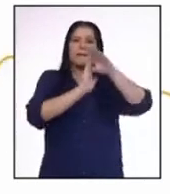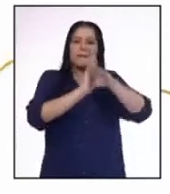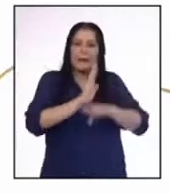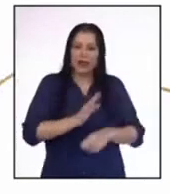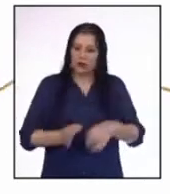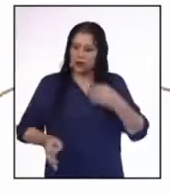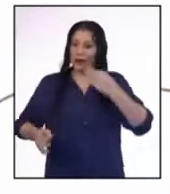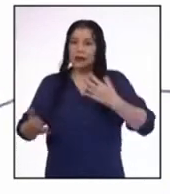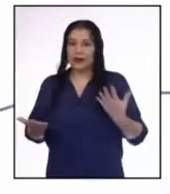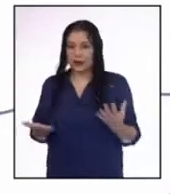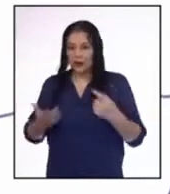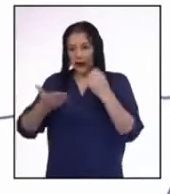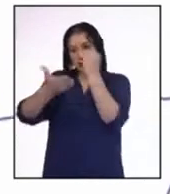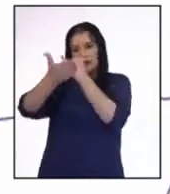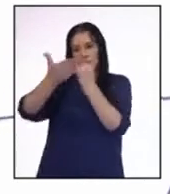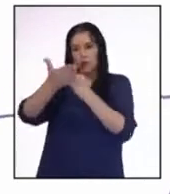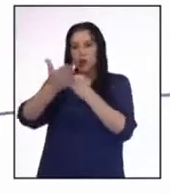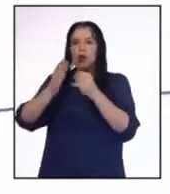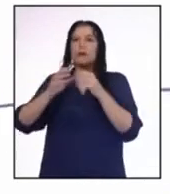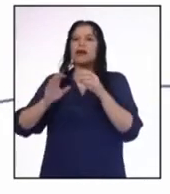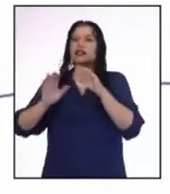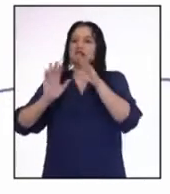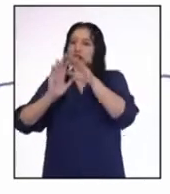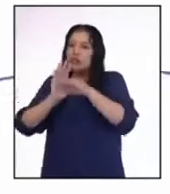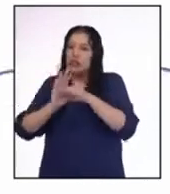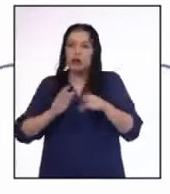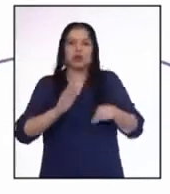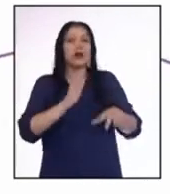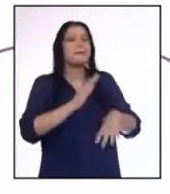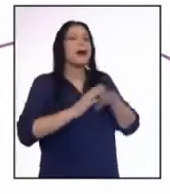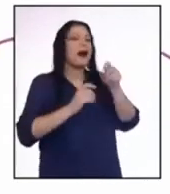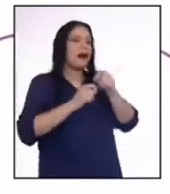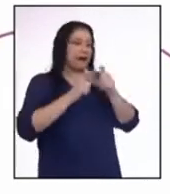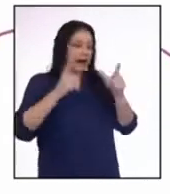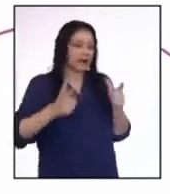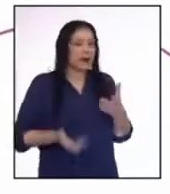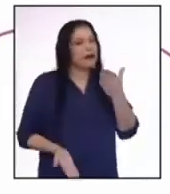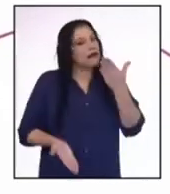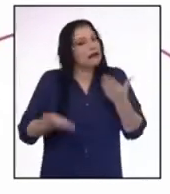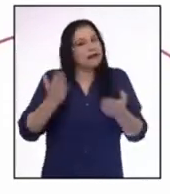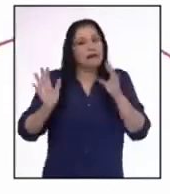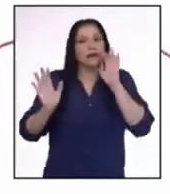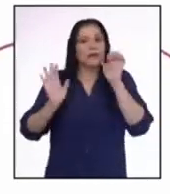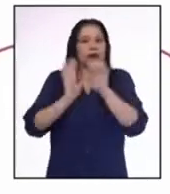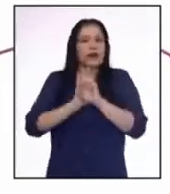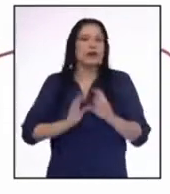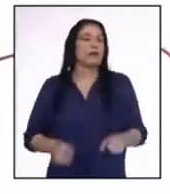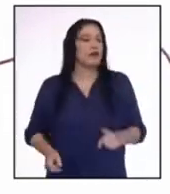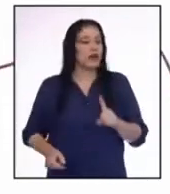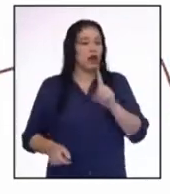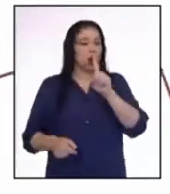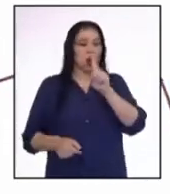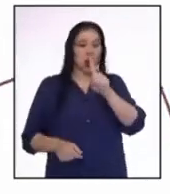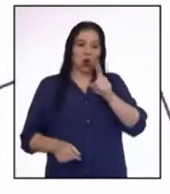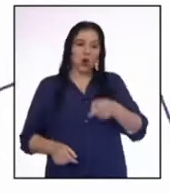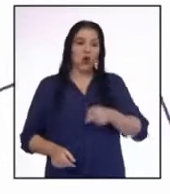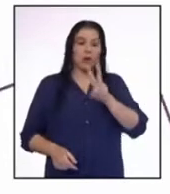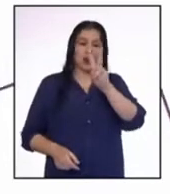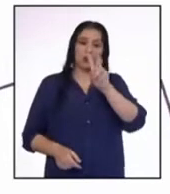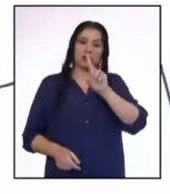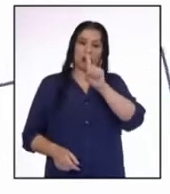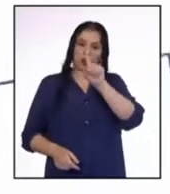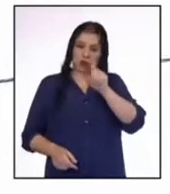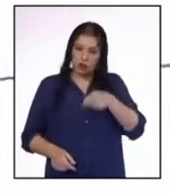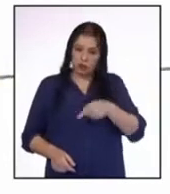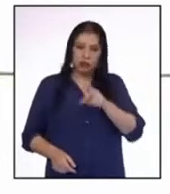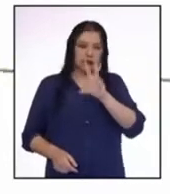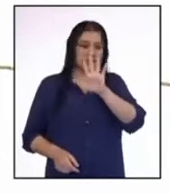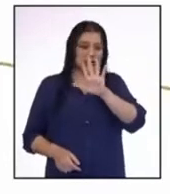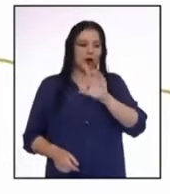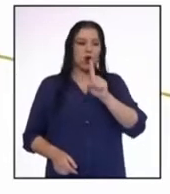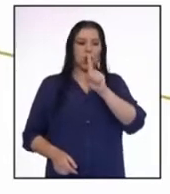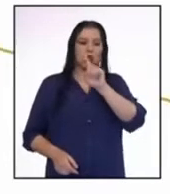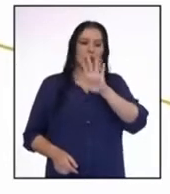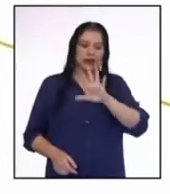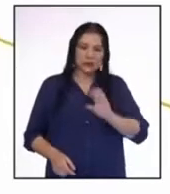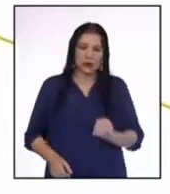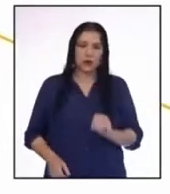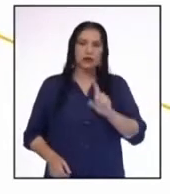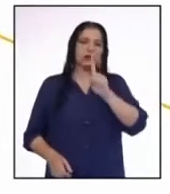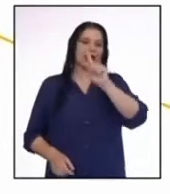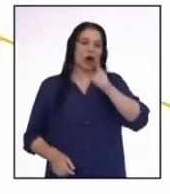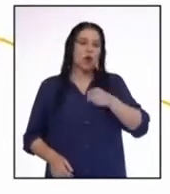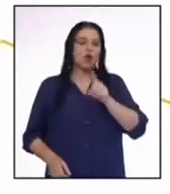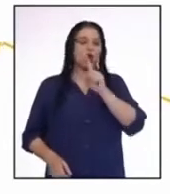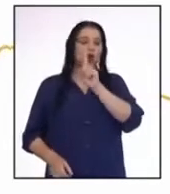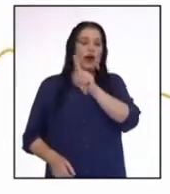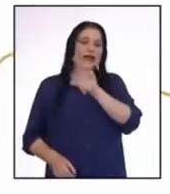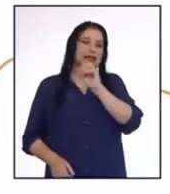que la realidad. Por ejemplo, puede ser cuando la escala es de 1 a 2, 1 a 5, 1 a 50 o